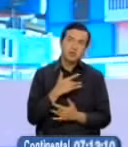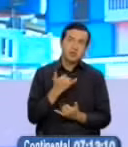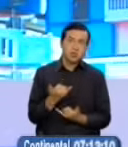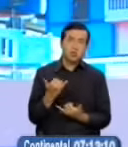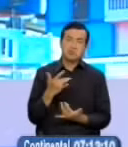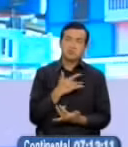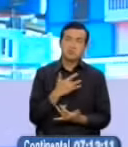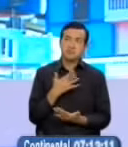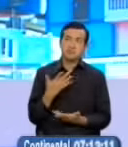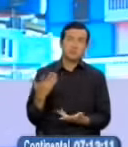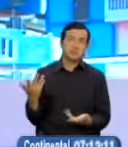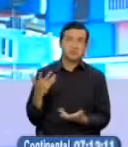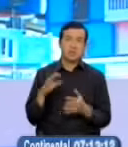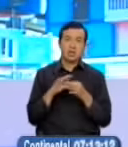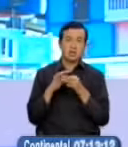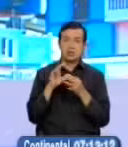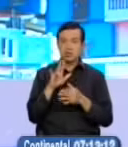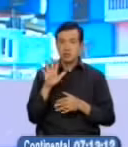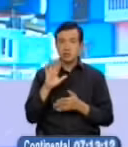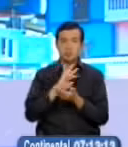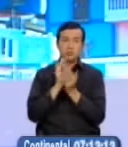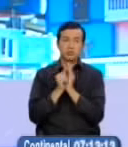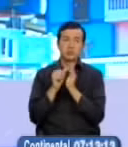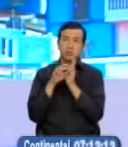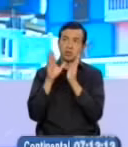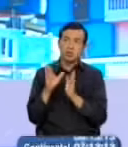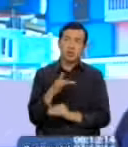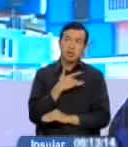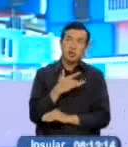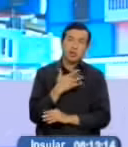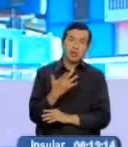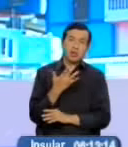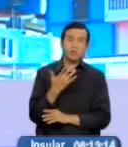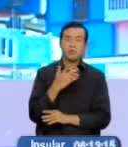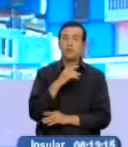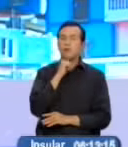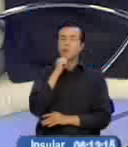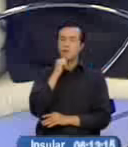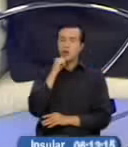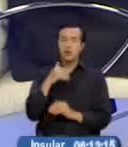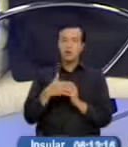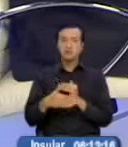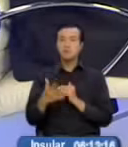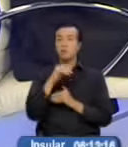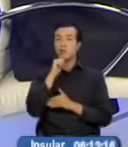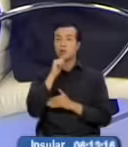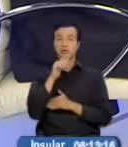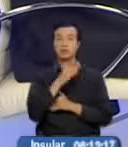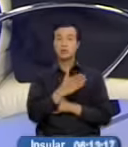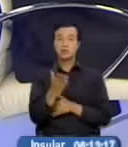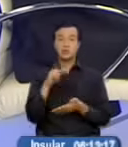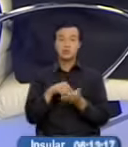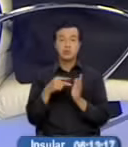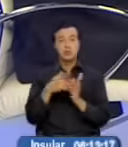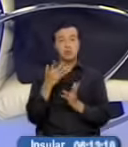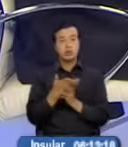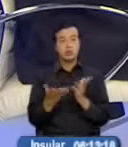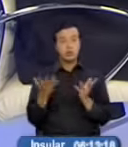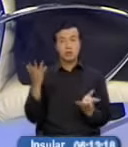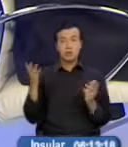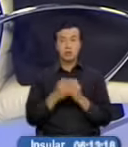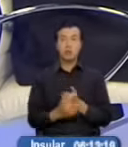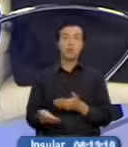momento con Alianza País, con la Revolución Ciudadana, no obstante, hay un vacío que no se ha llenado. Es decir, probablemente no